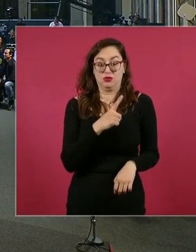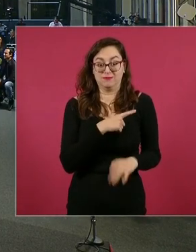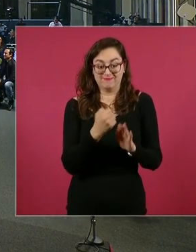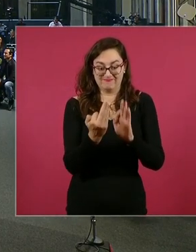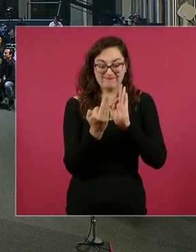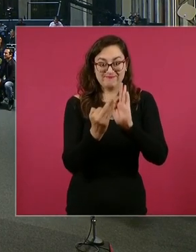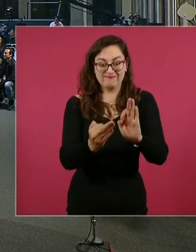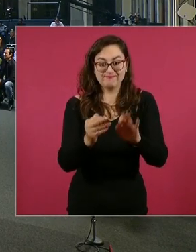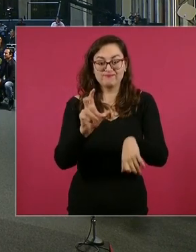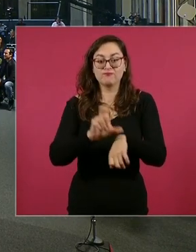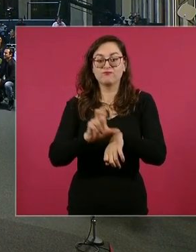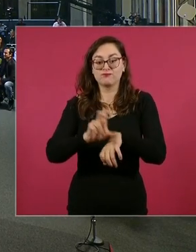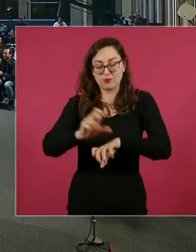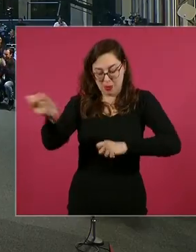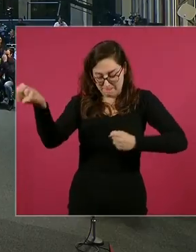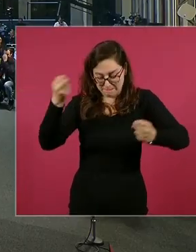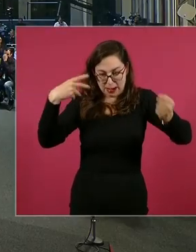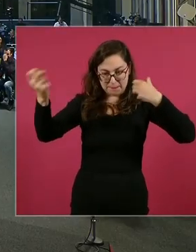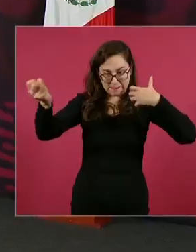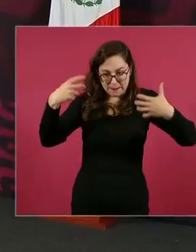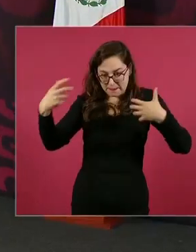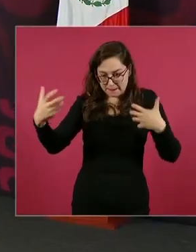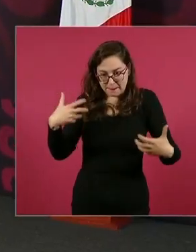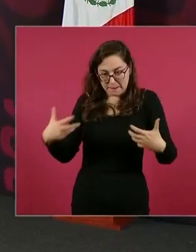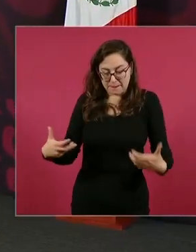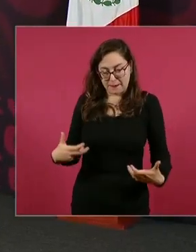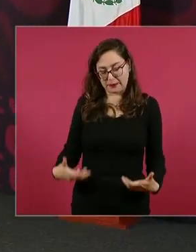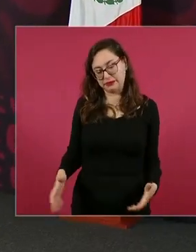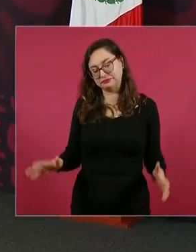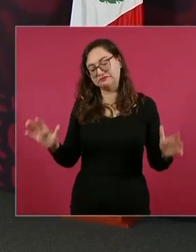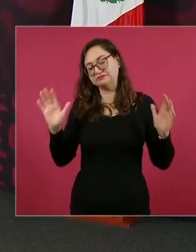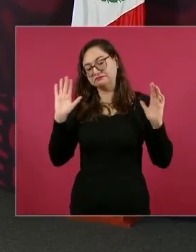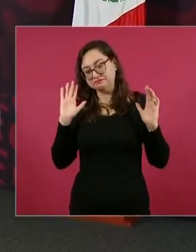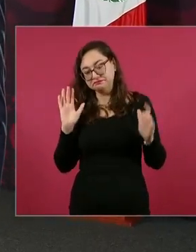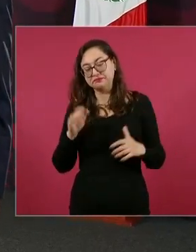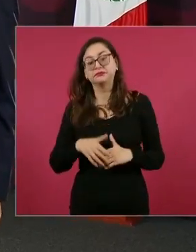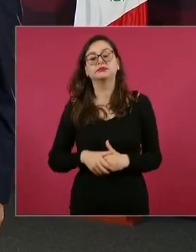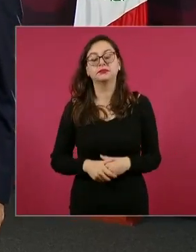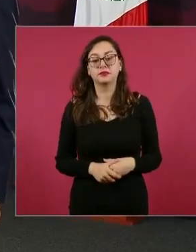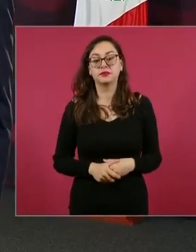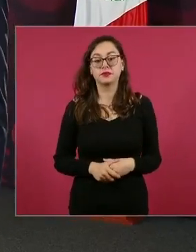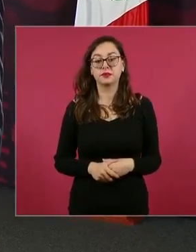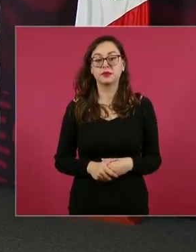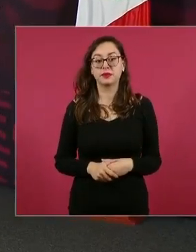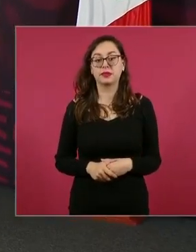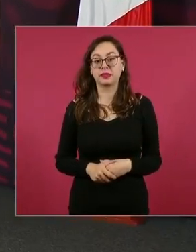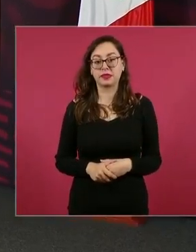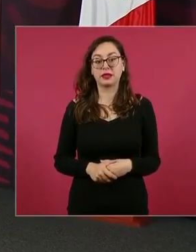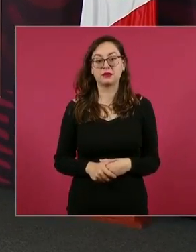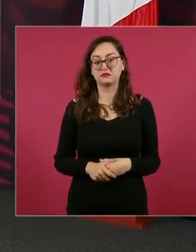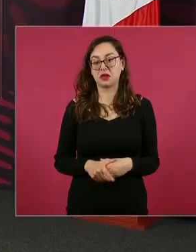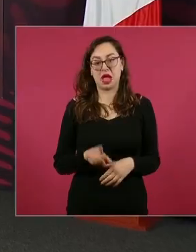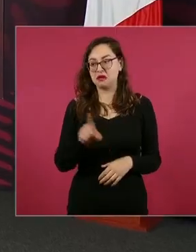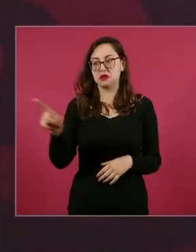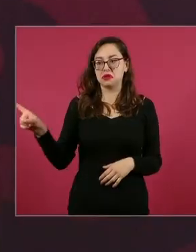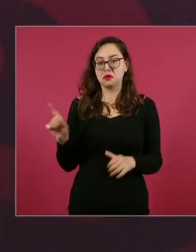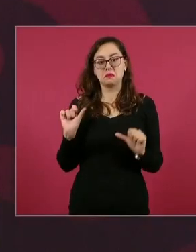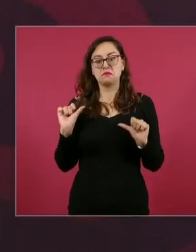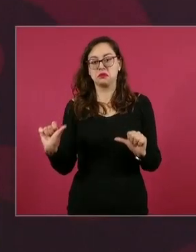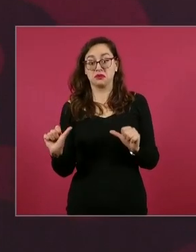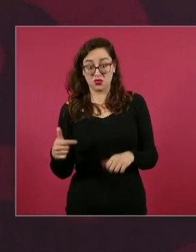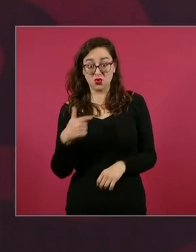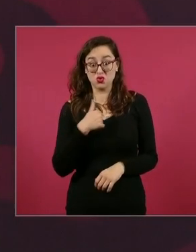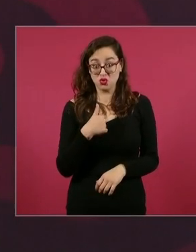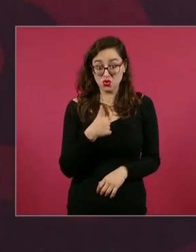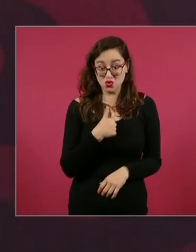el el Eh sí y este y el blanco y